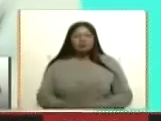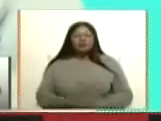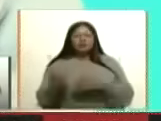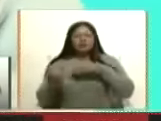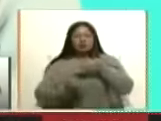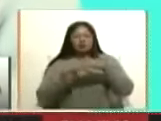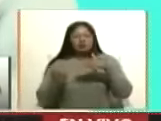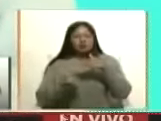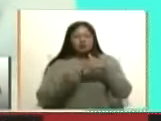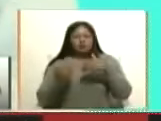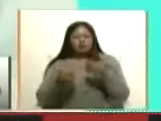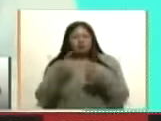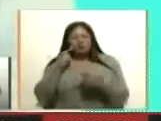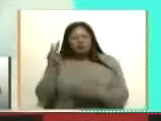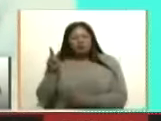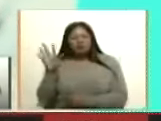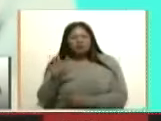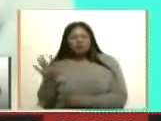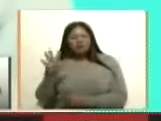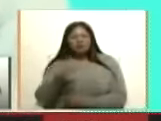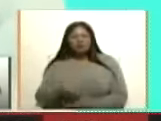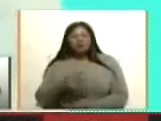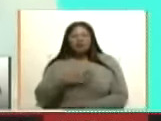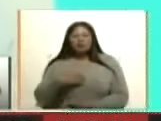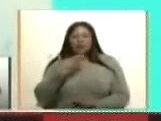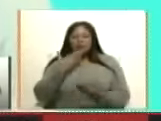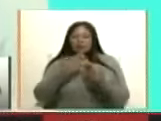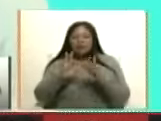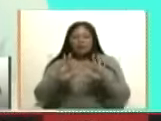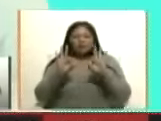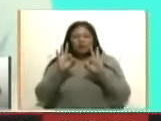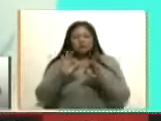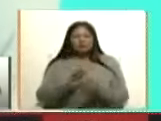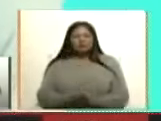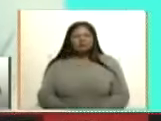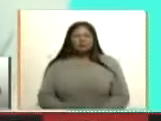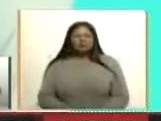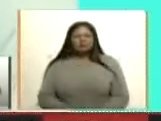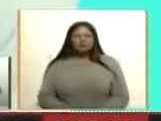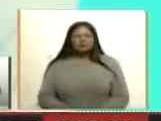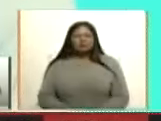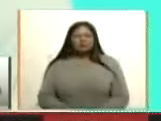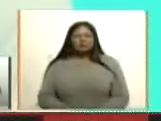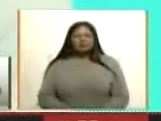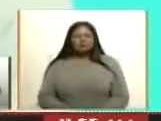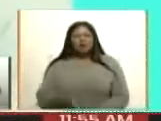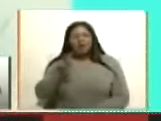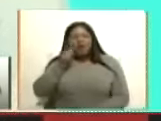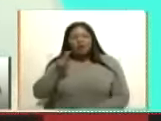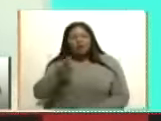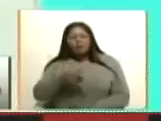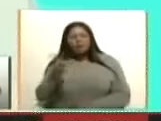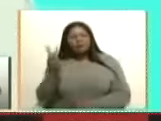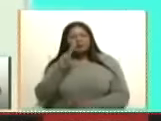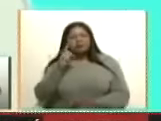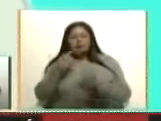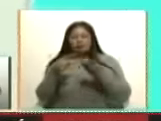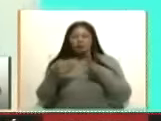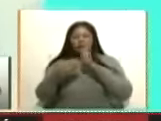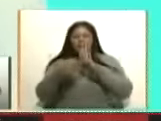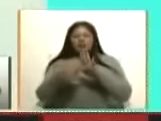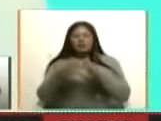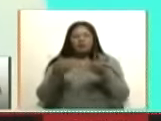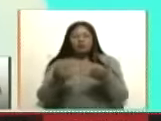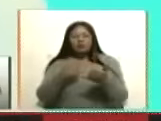instituciones venezolanas y Quiero agradecer especialmente al pueblo venezolano ha sido una muestra de diversidad pero